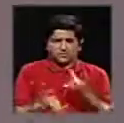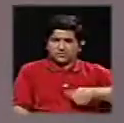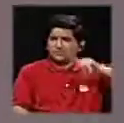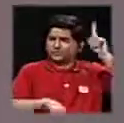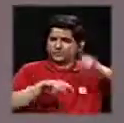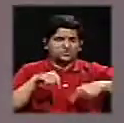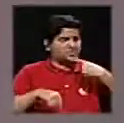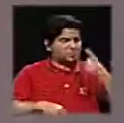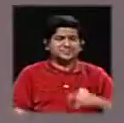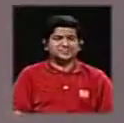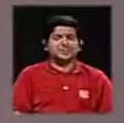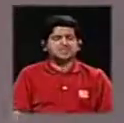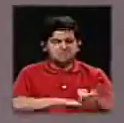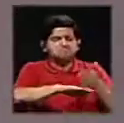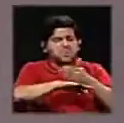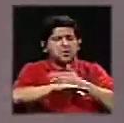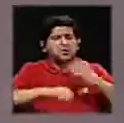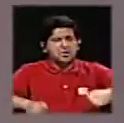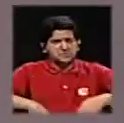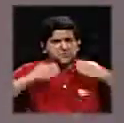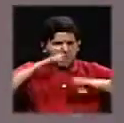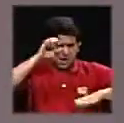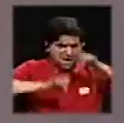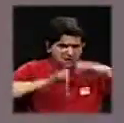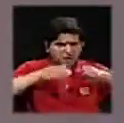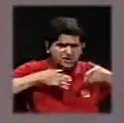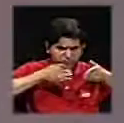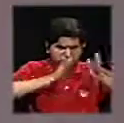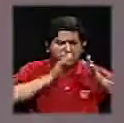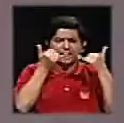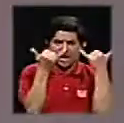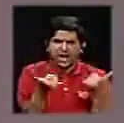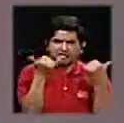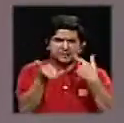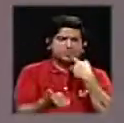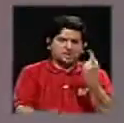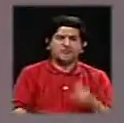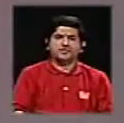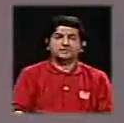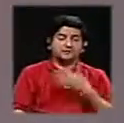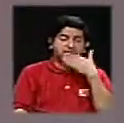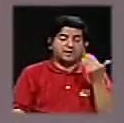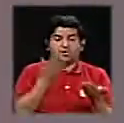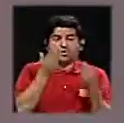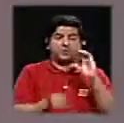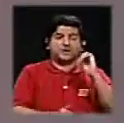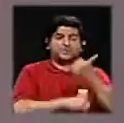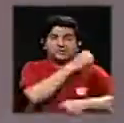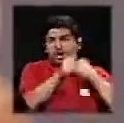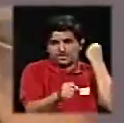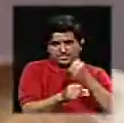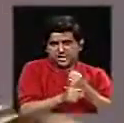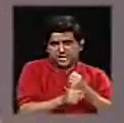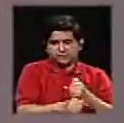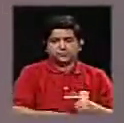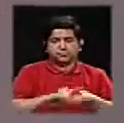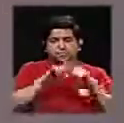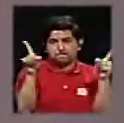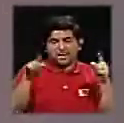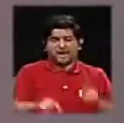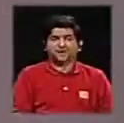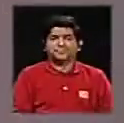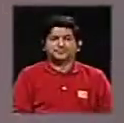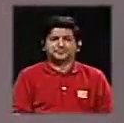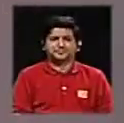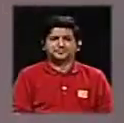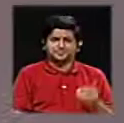podemos negar que hay ciertos avances. La evaluación de la red vial actual dice que estamos mejor que hace 10 años, pero los